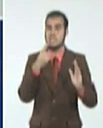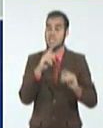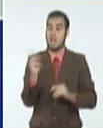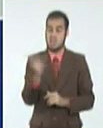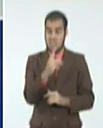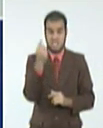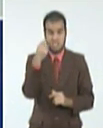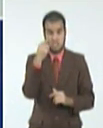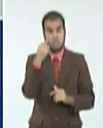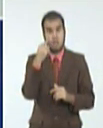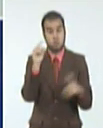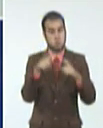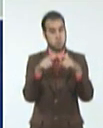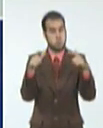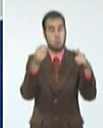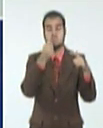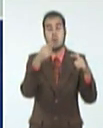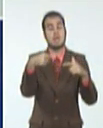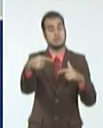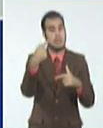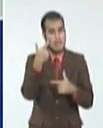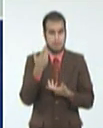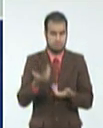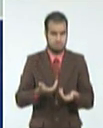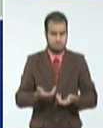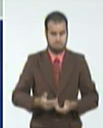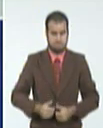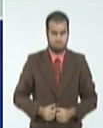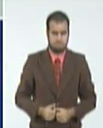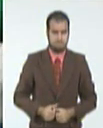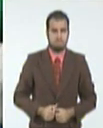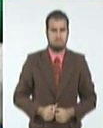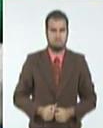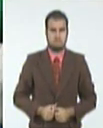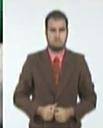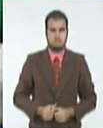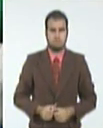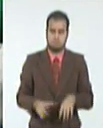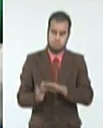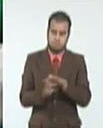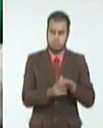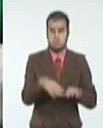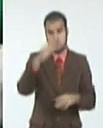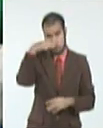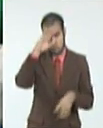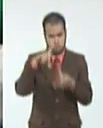incremento. Cuba, con